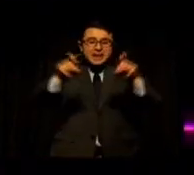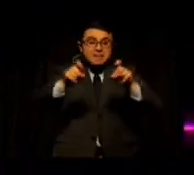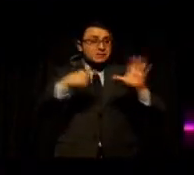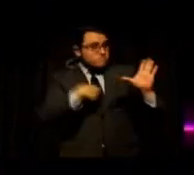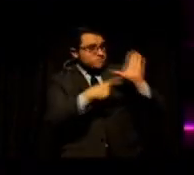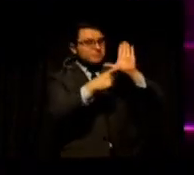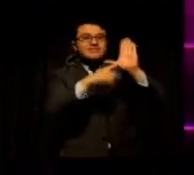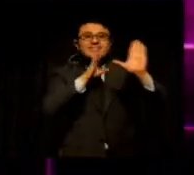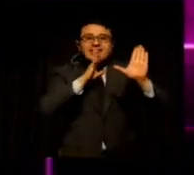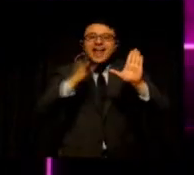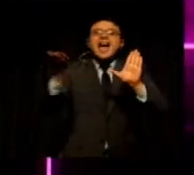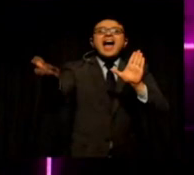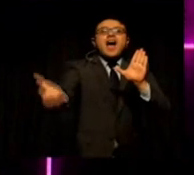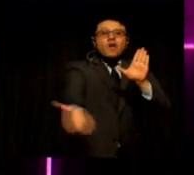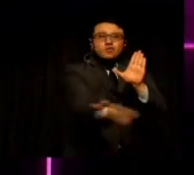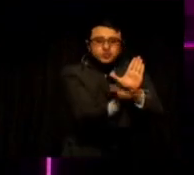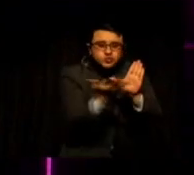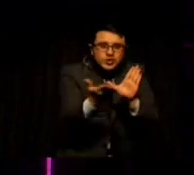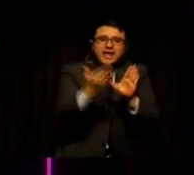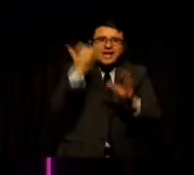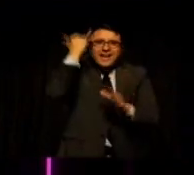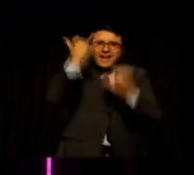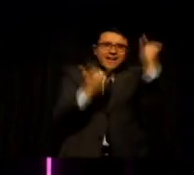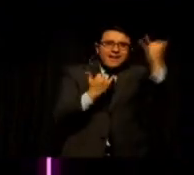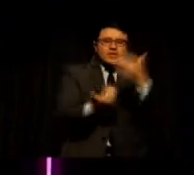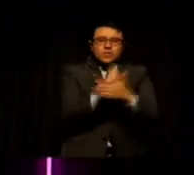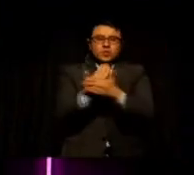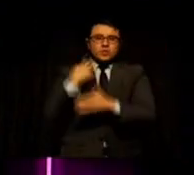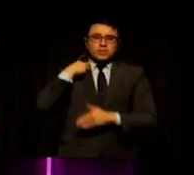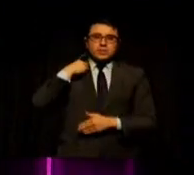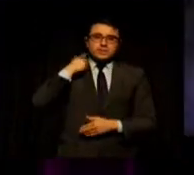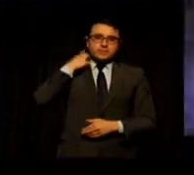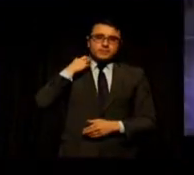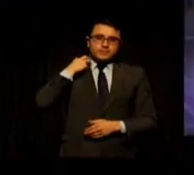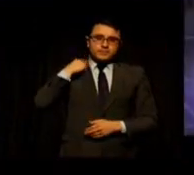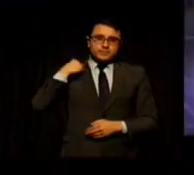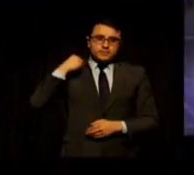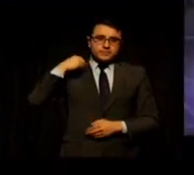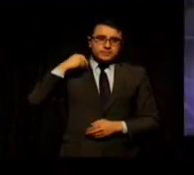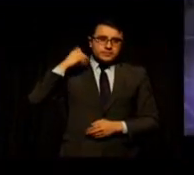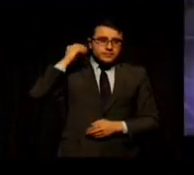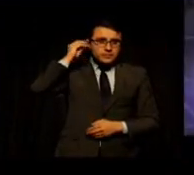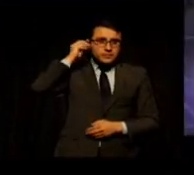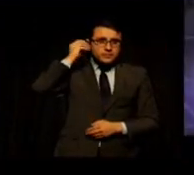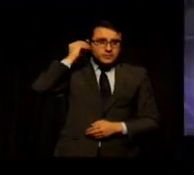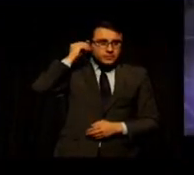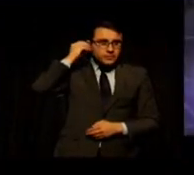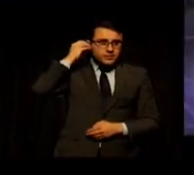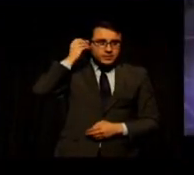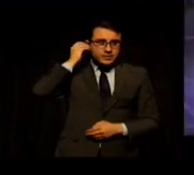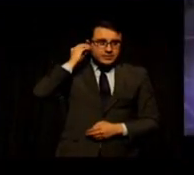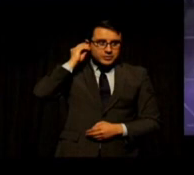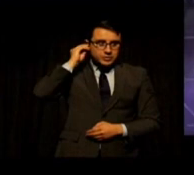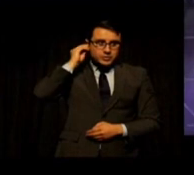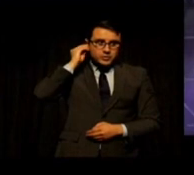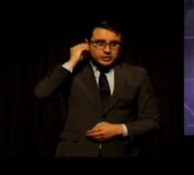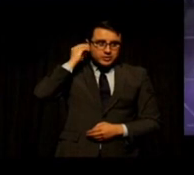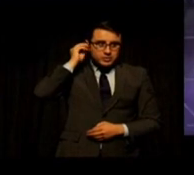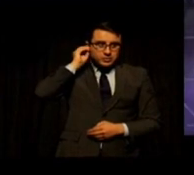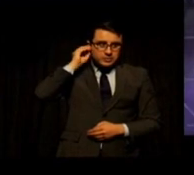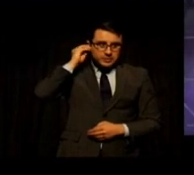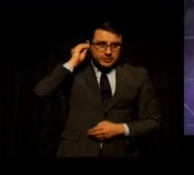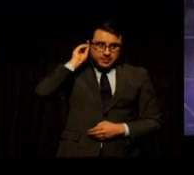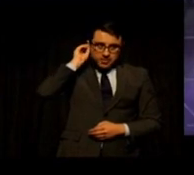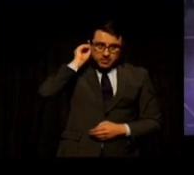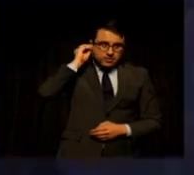ustedes y hoy apreciado david yo sé que usted trae grandes anuncios para colombia yo no lo quiero cambiar aunque